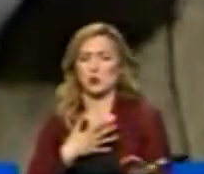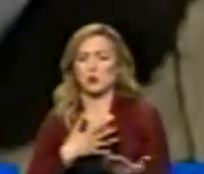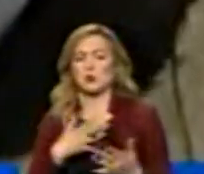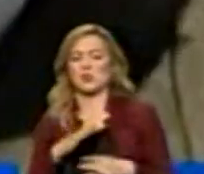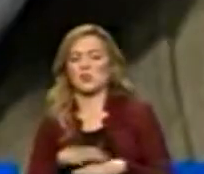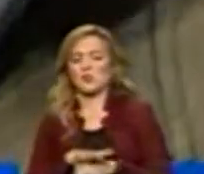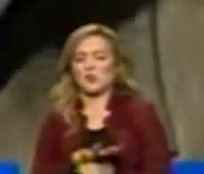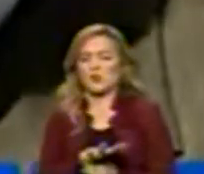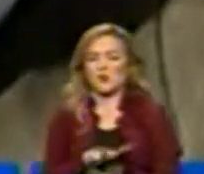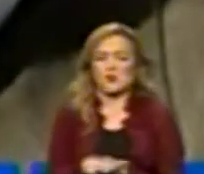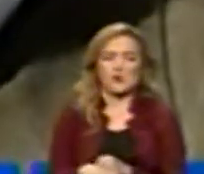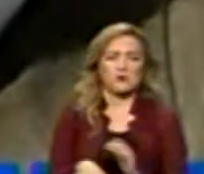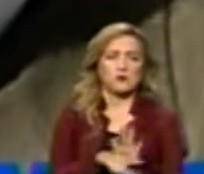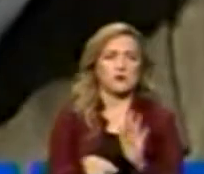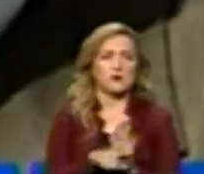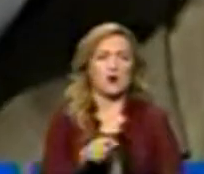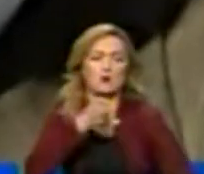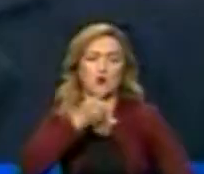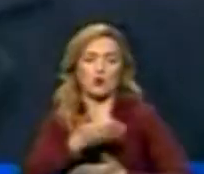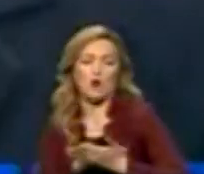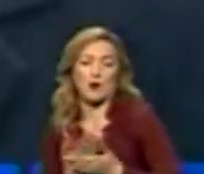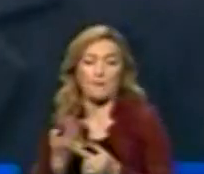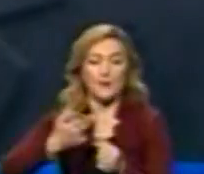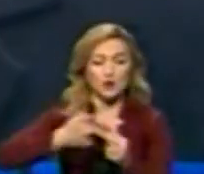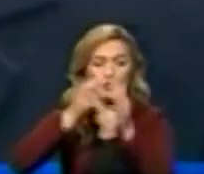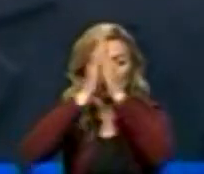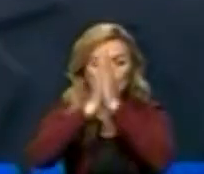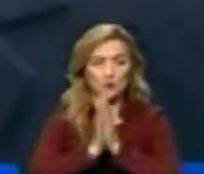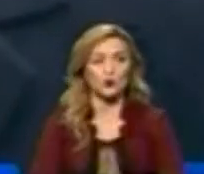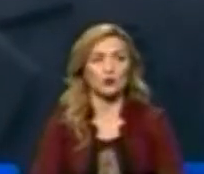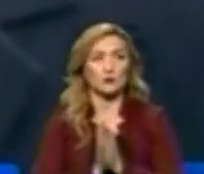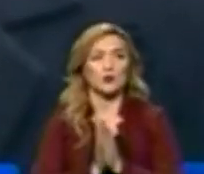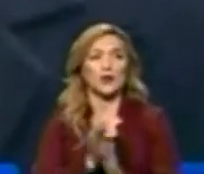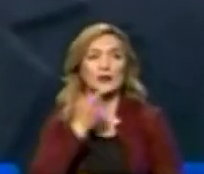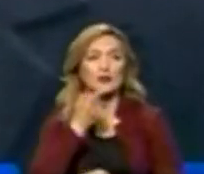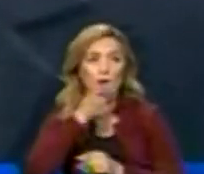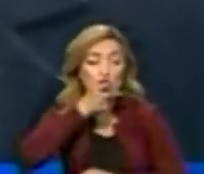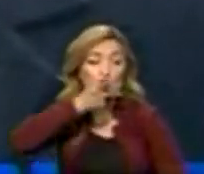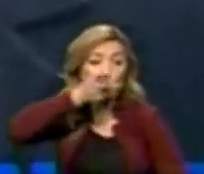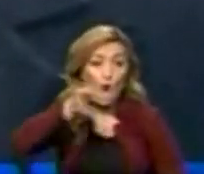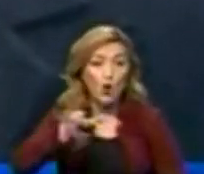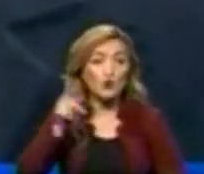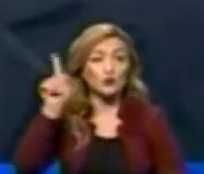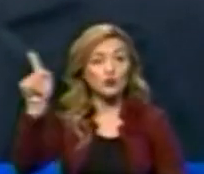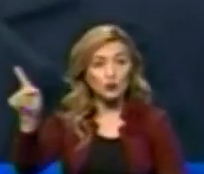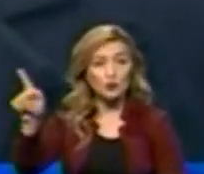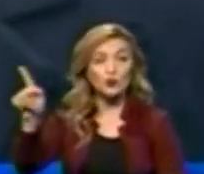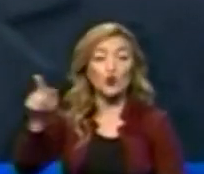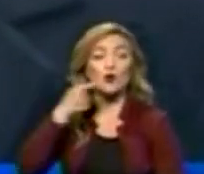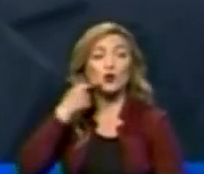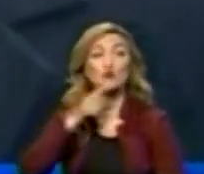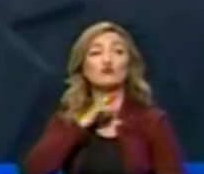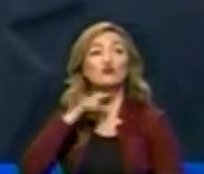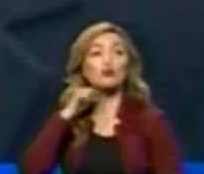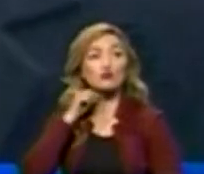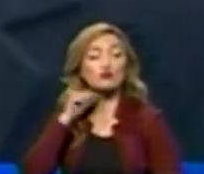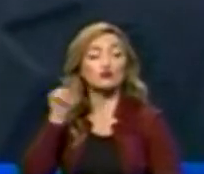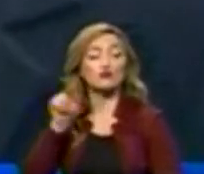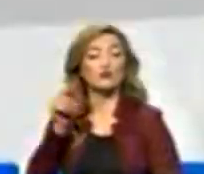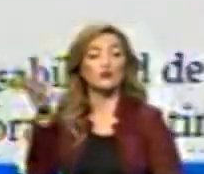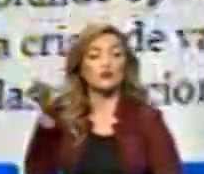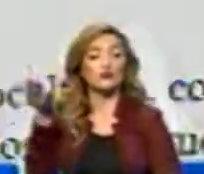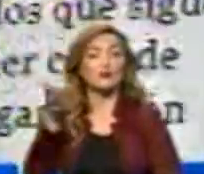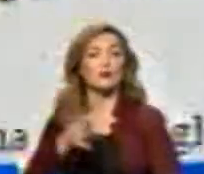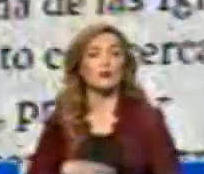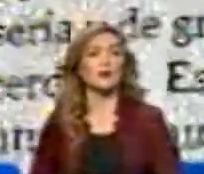periodista miguel rivadeneira estuvo presente en esa misa y fue quien hizo público el pronunciamiento del sacerdote durante el sermón